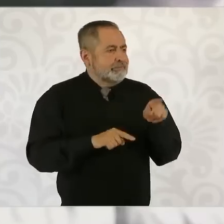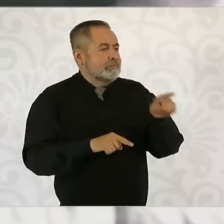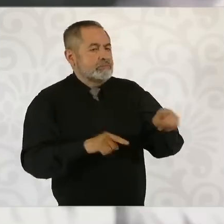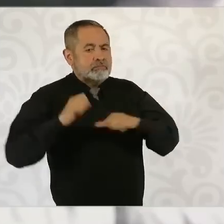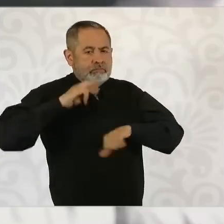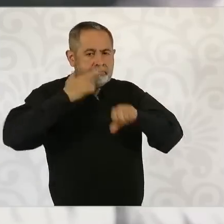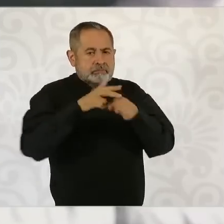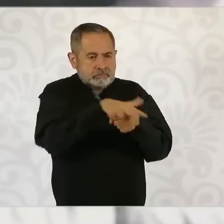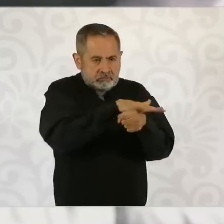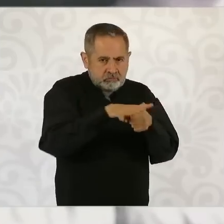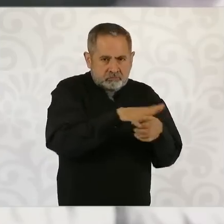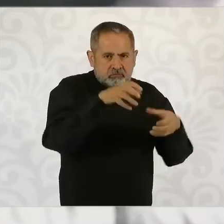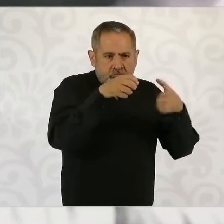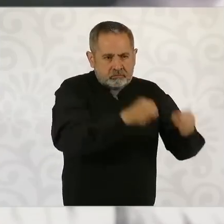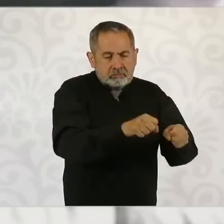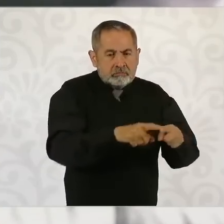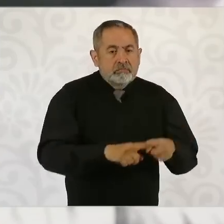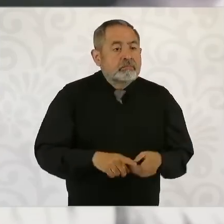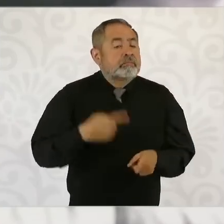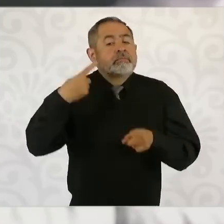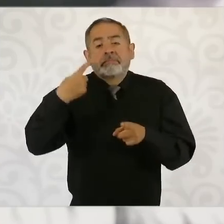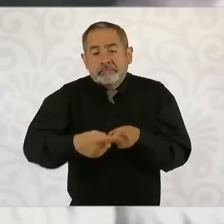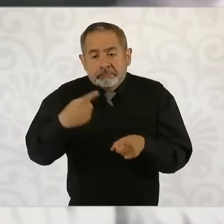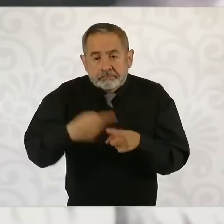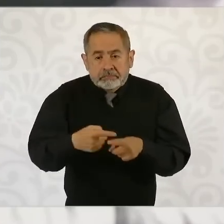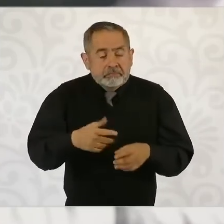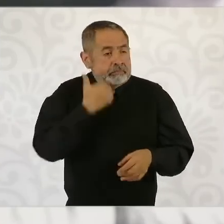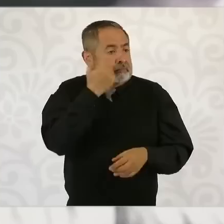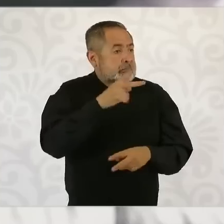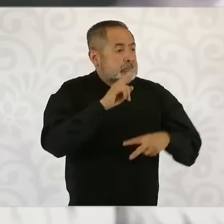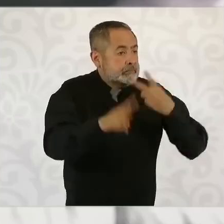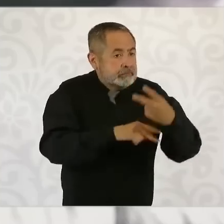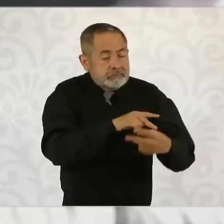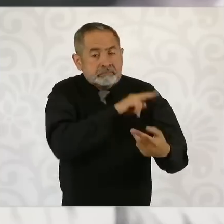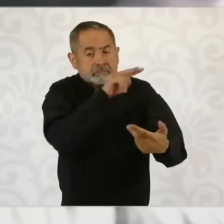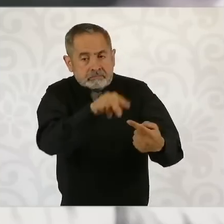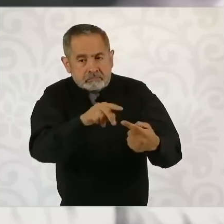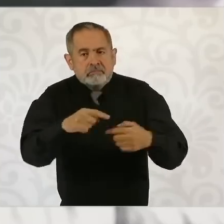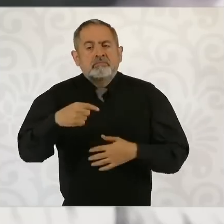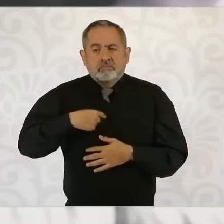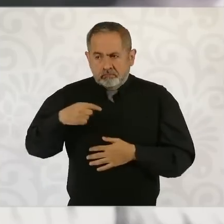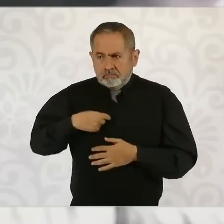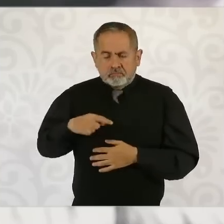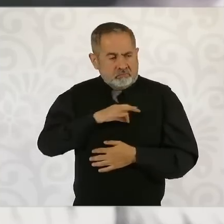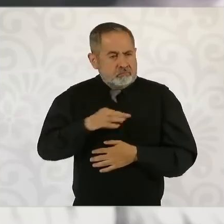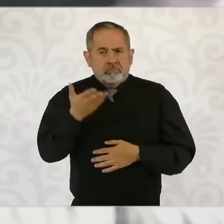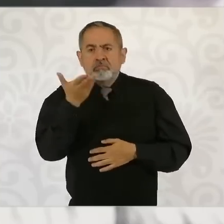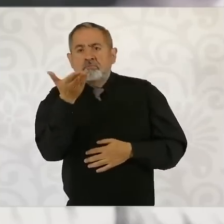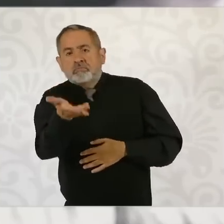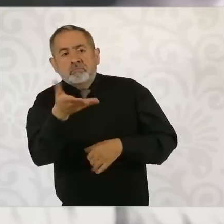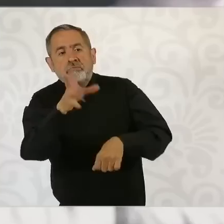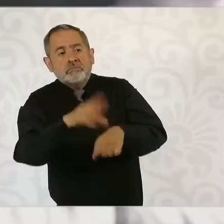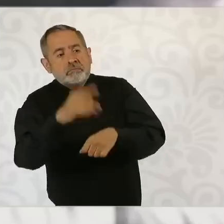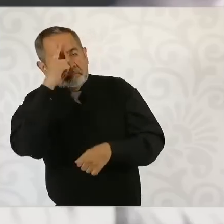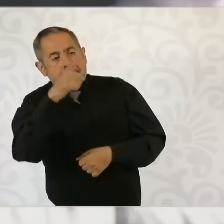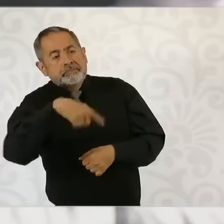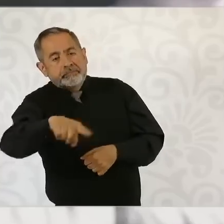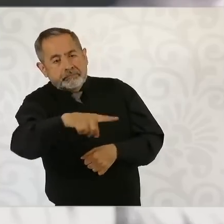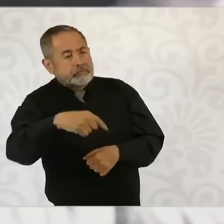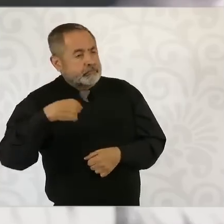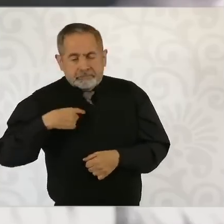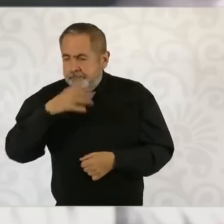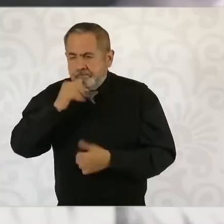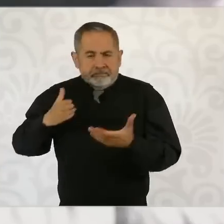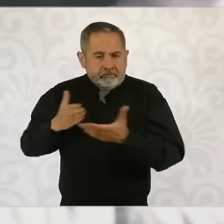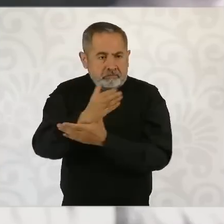autoridades locales, que si alguien tenía interés en ir, nosotros les íbamos a pedir permiso a ellos y que